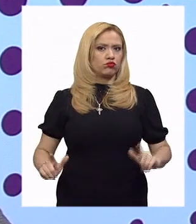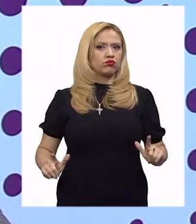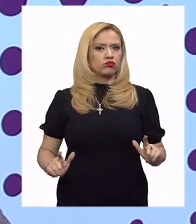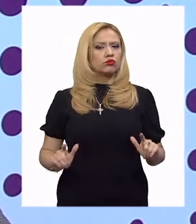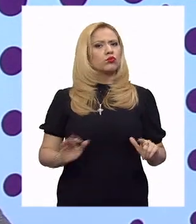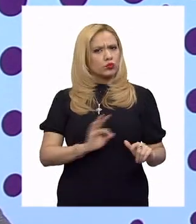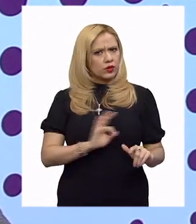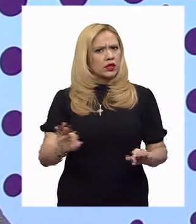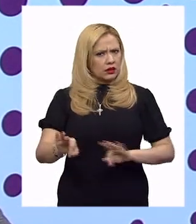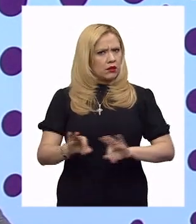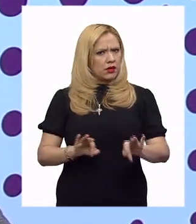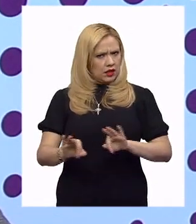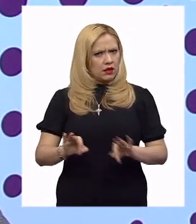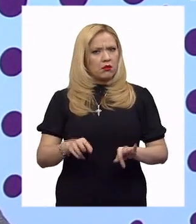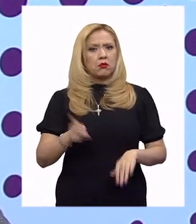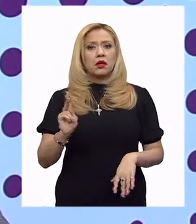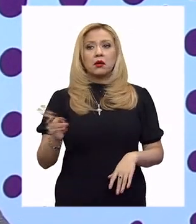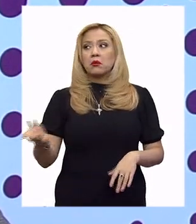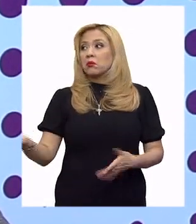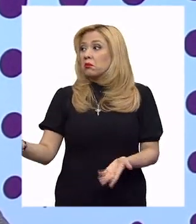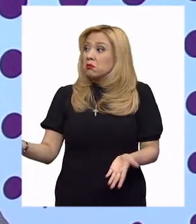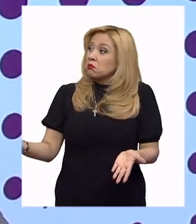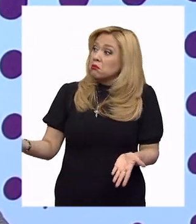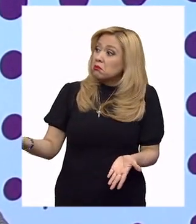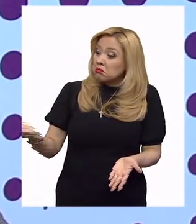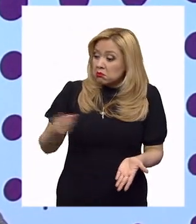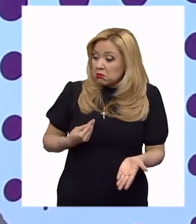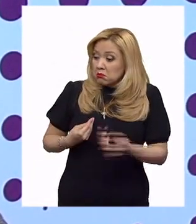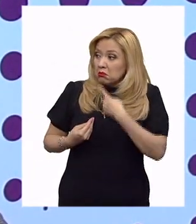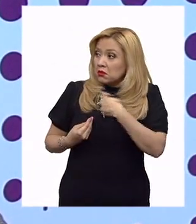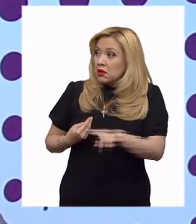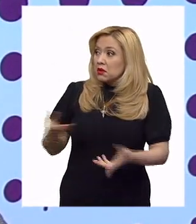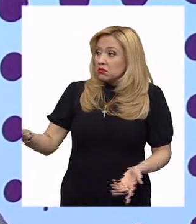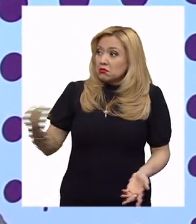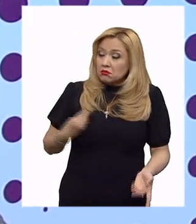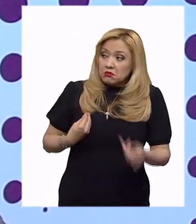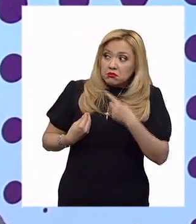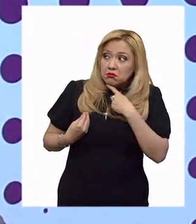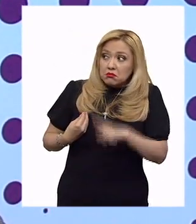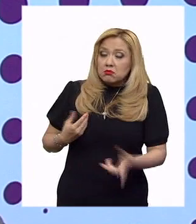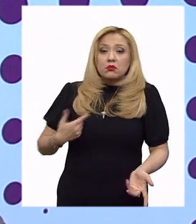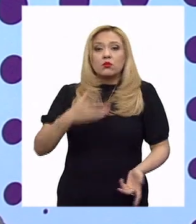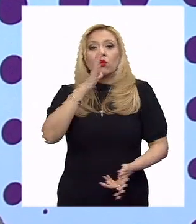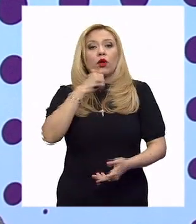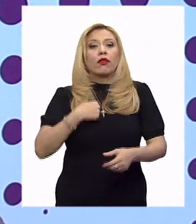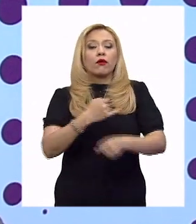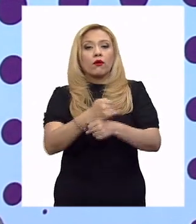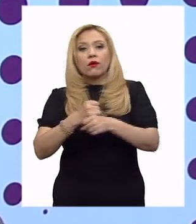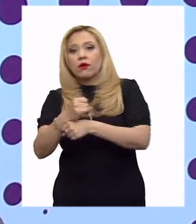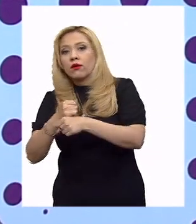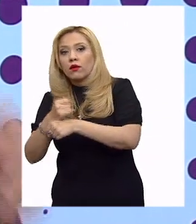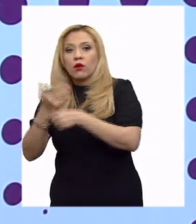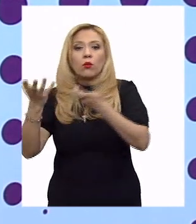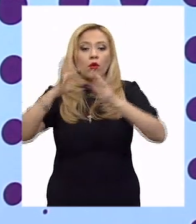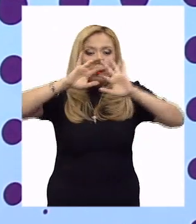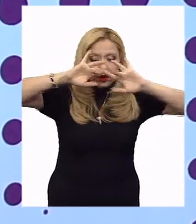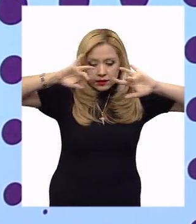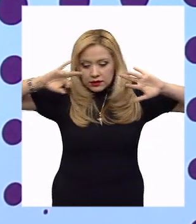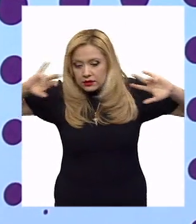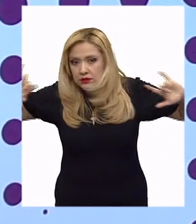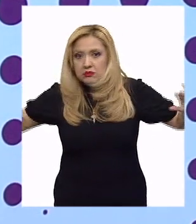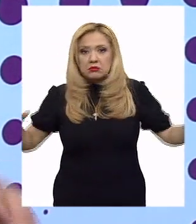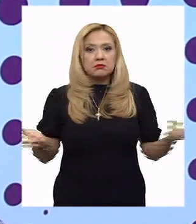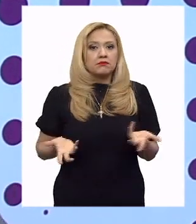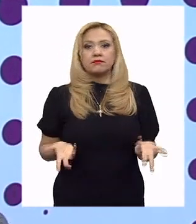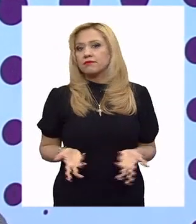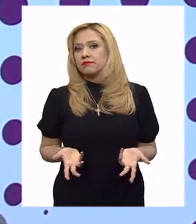pero si no le llegan casos de denuncia, no tendría cómo hacer investigaciones o no tendría por dónde hacerlas. Entonces, justamente los